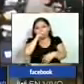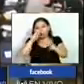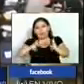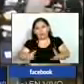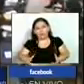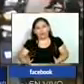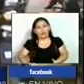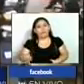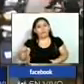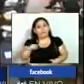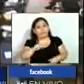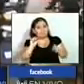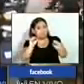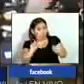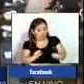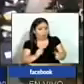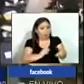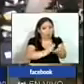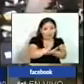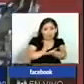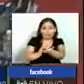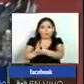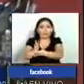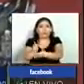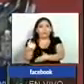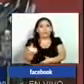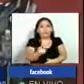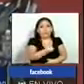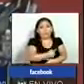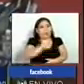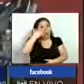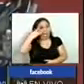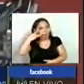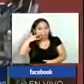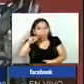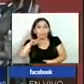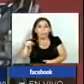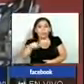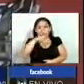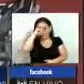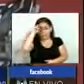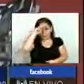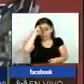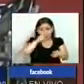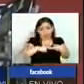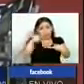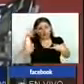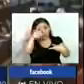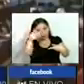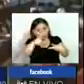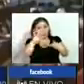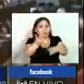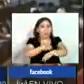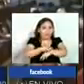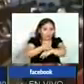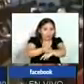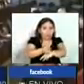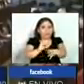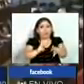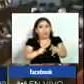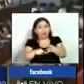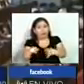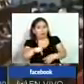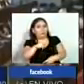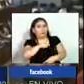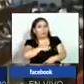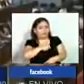Públicas Permitiendo La accesibilidad De las personas Por ejemplo Al empleo Educación Transporte A ocupar cargos De